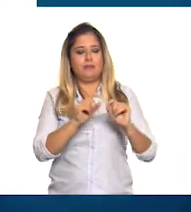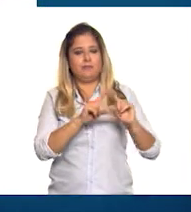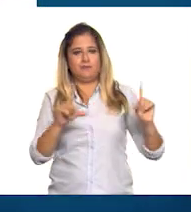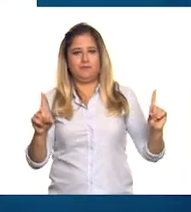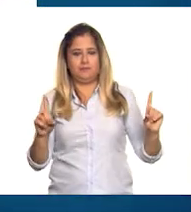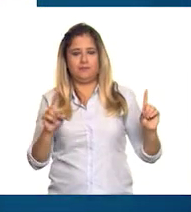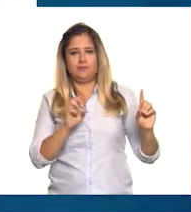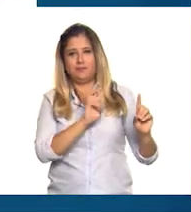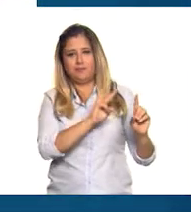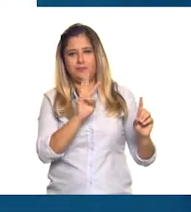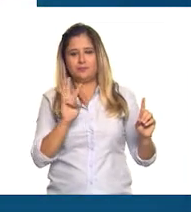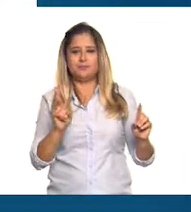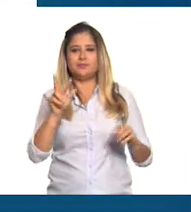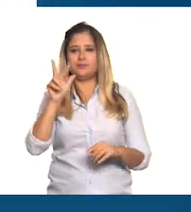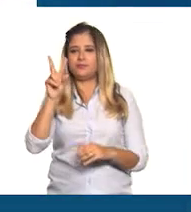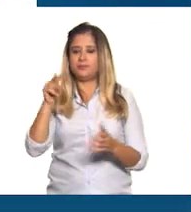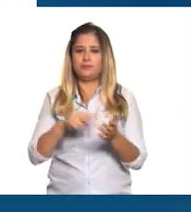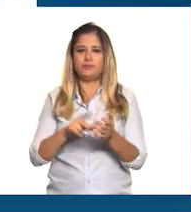el 18 de abril de